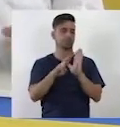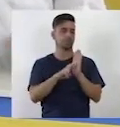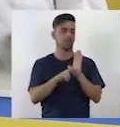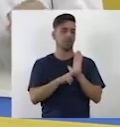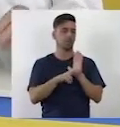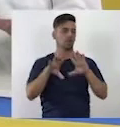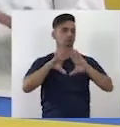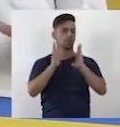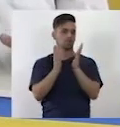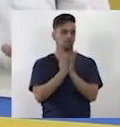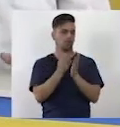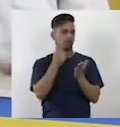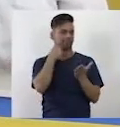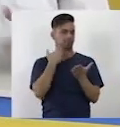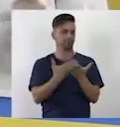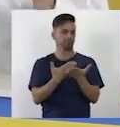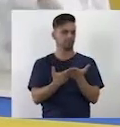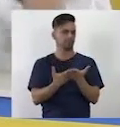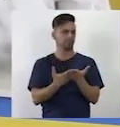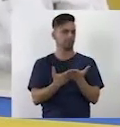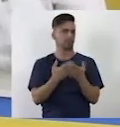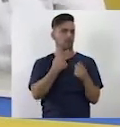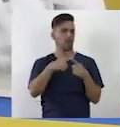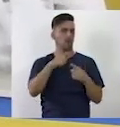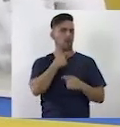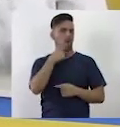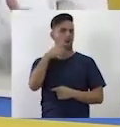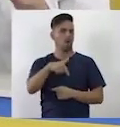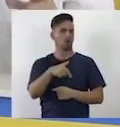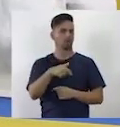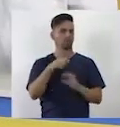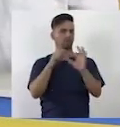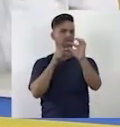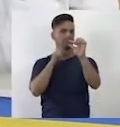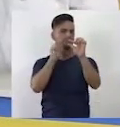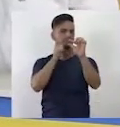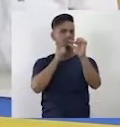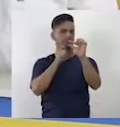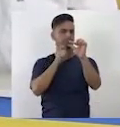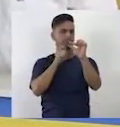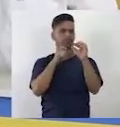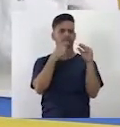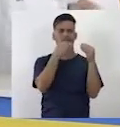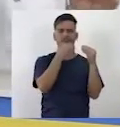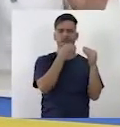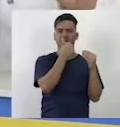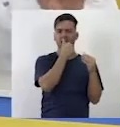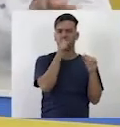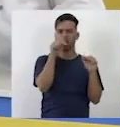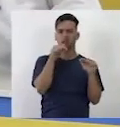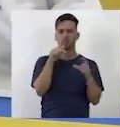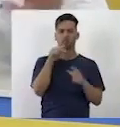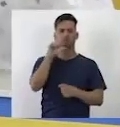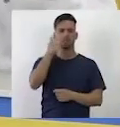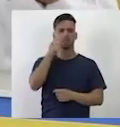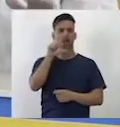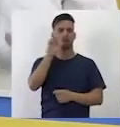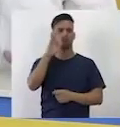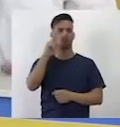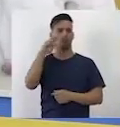razones pueden probar con una sesión se puede usted con un clavo de hierro y con salfumán e introduzca adentro